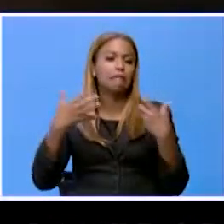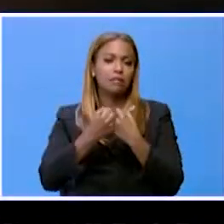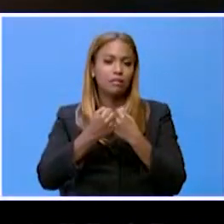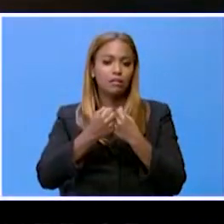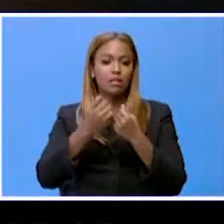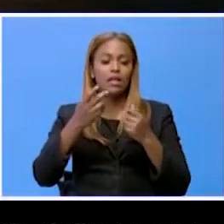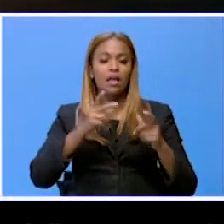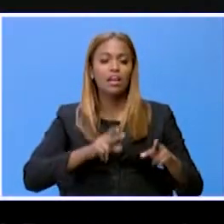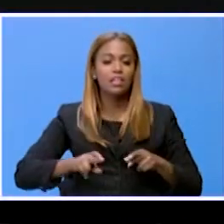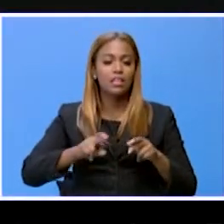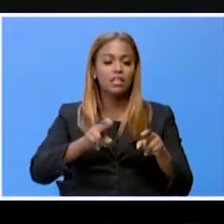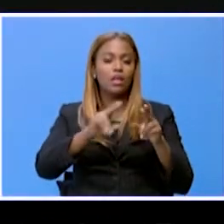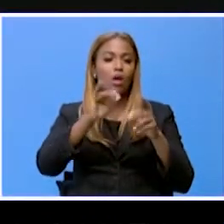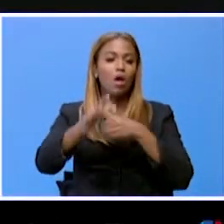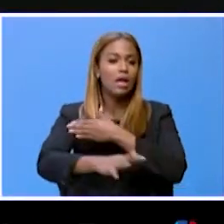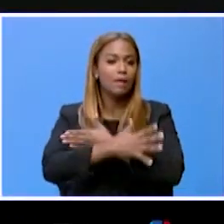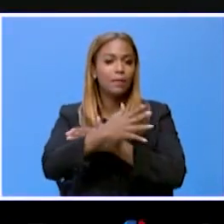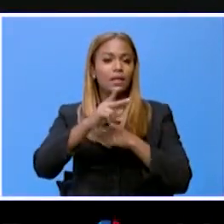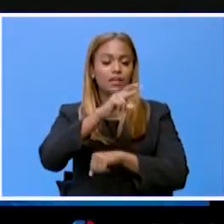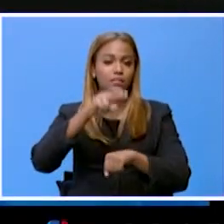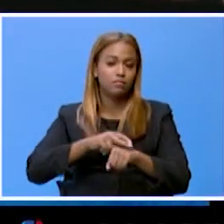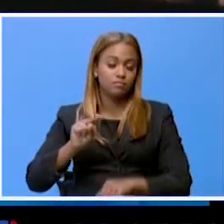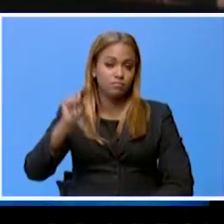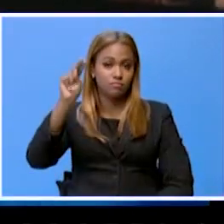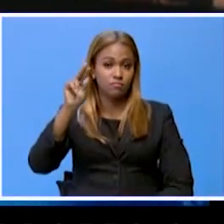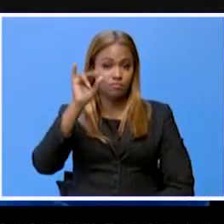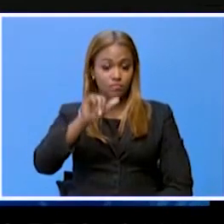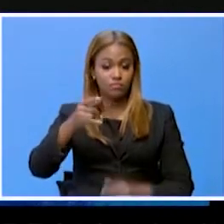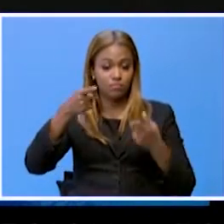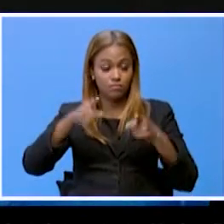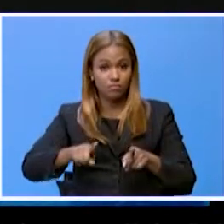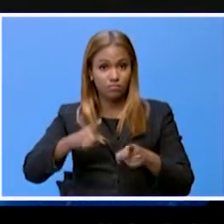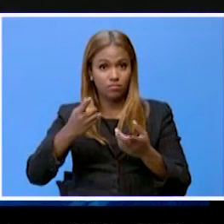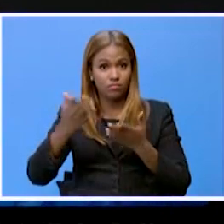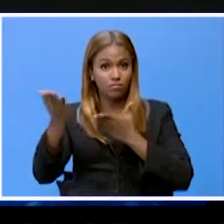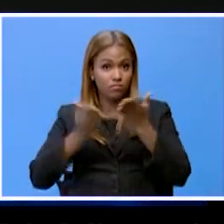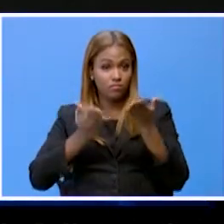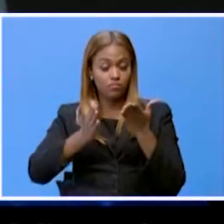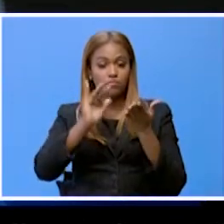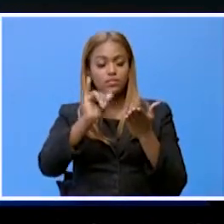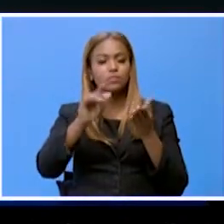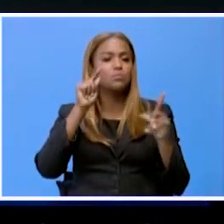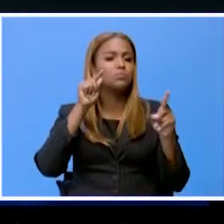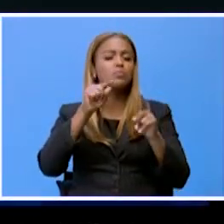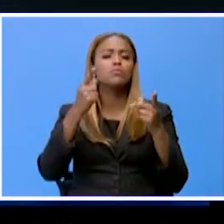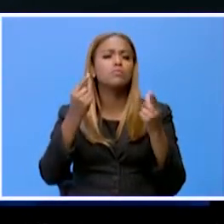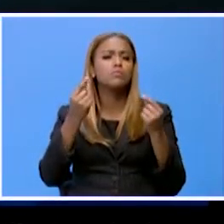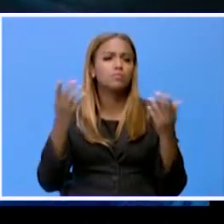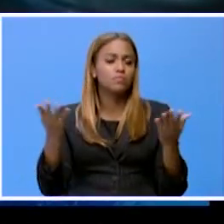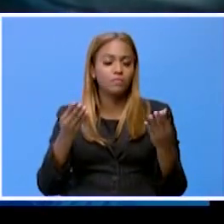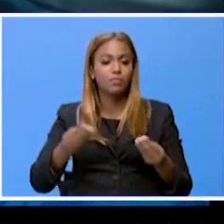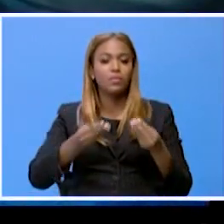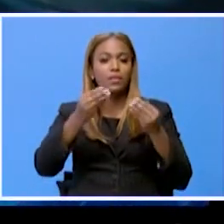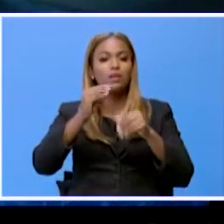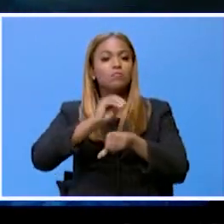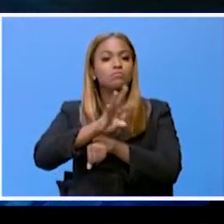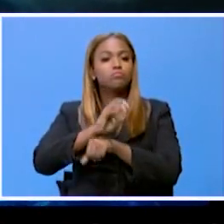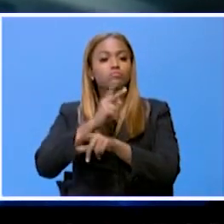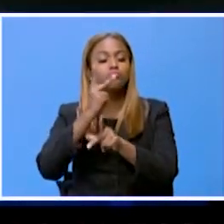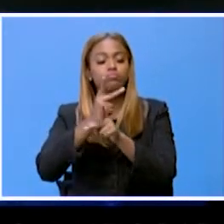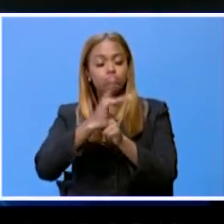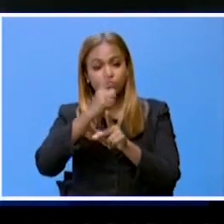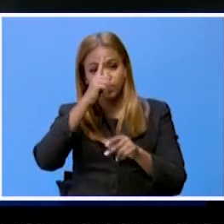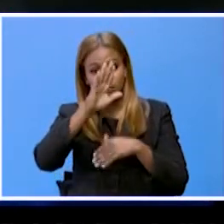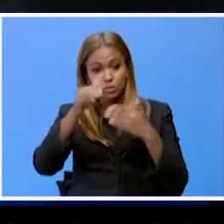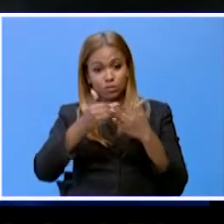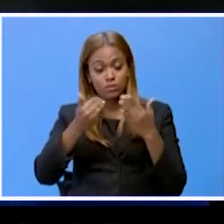en balnearios y avenidas de la región norte. El montaje de la estructura de servicios tiene como objetivo llevar orientación y prevención